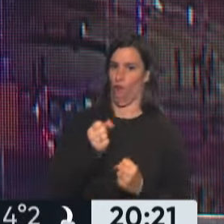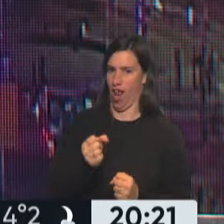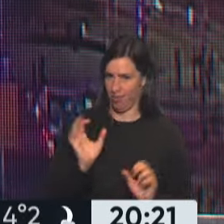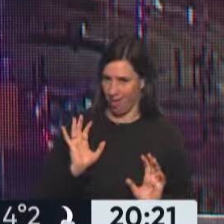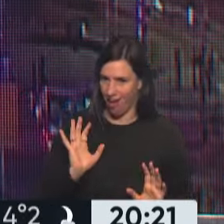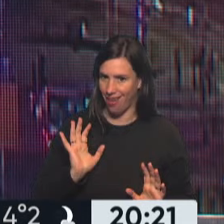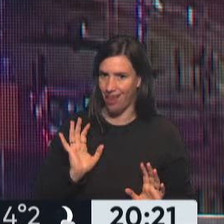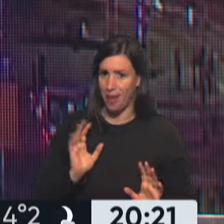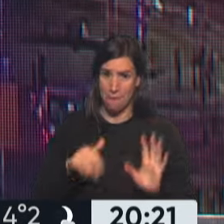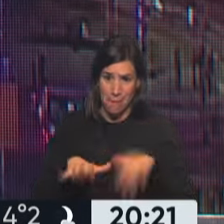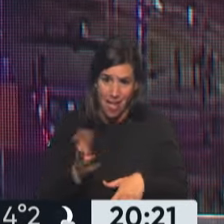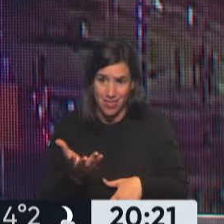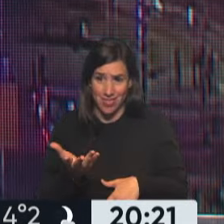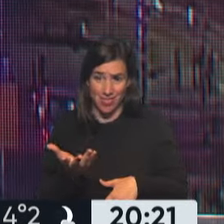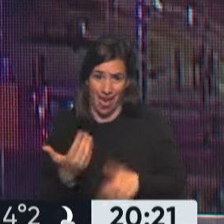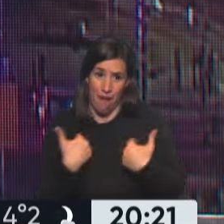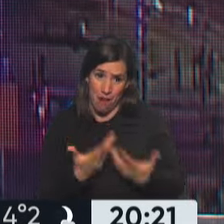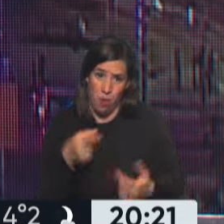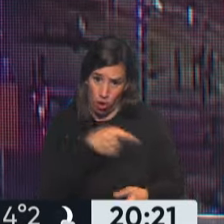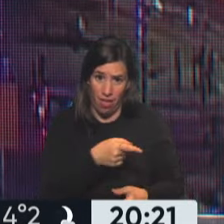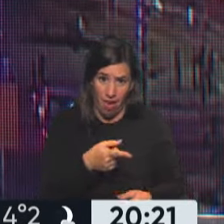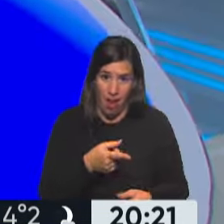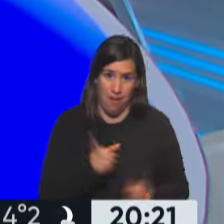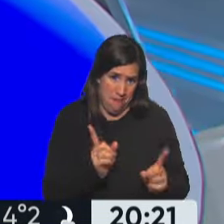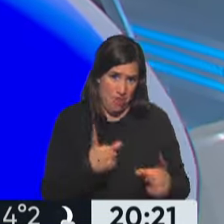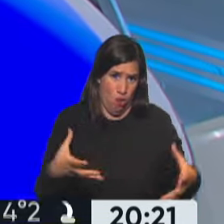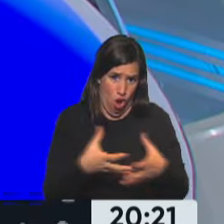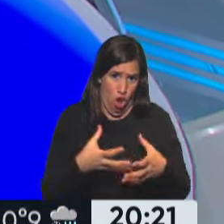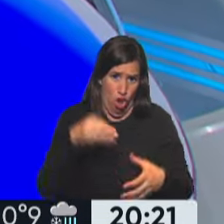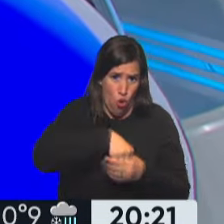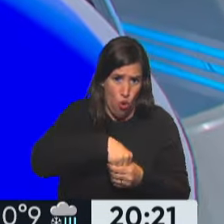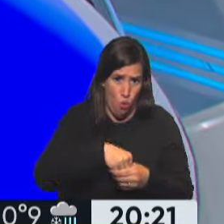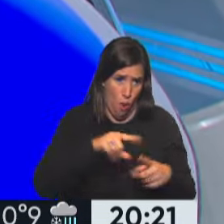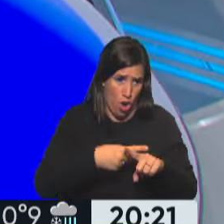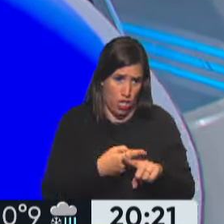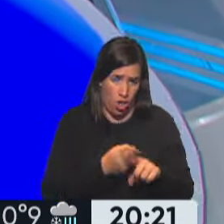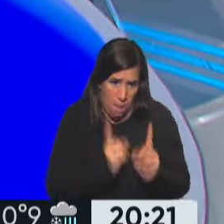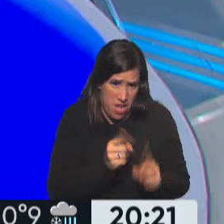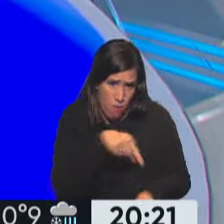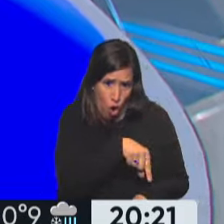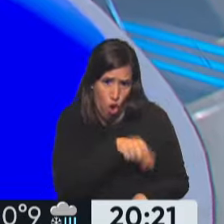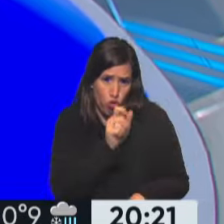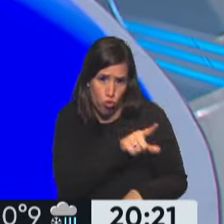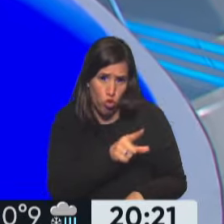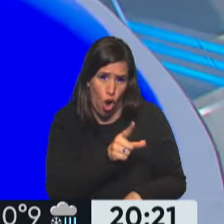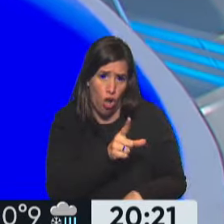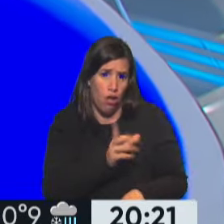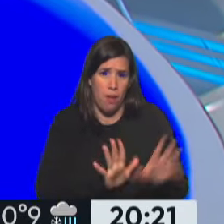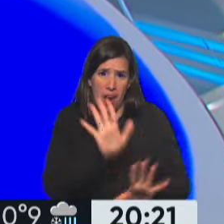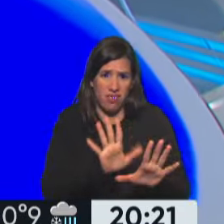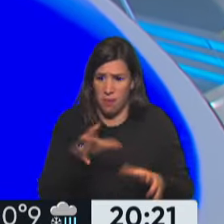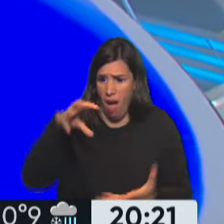incluso para los propios no porque hay de su propio partido que participan del Congreso de la nación y que